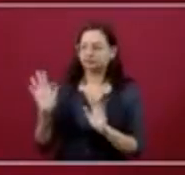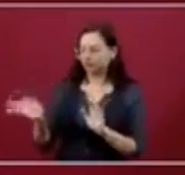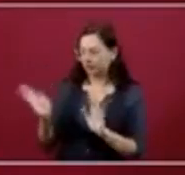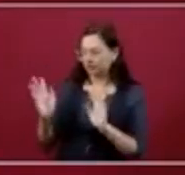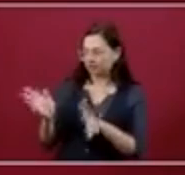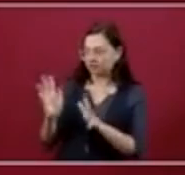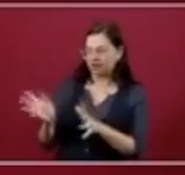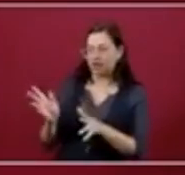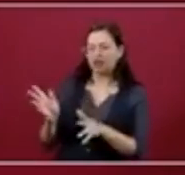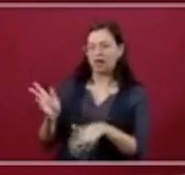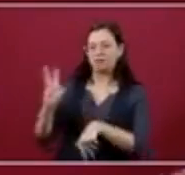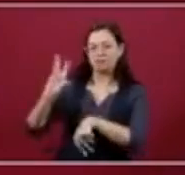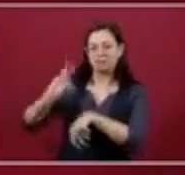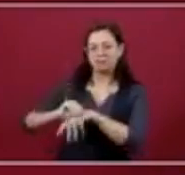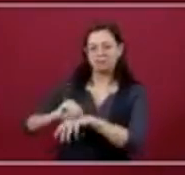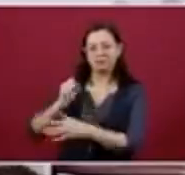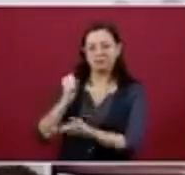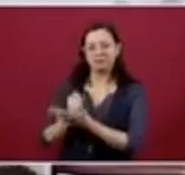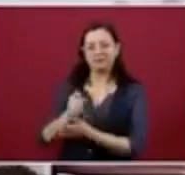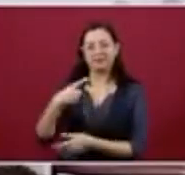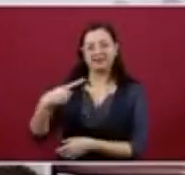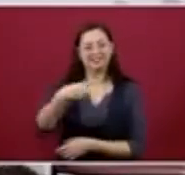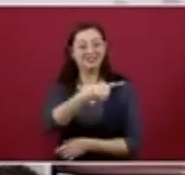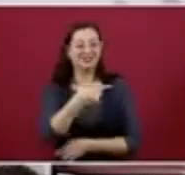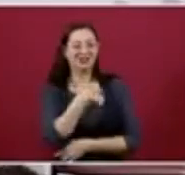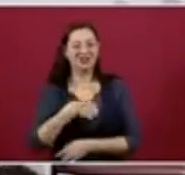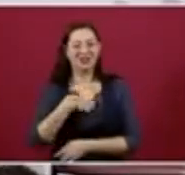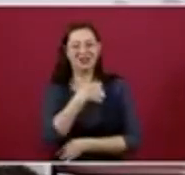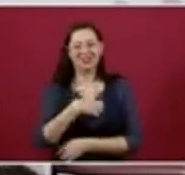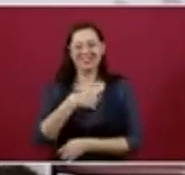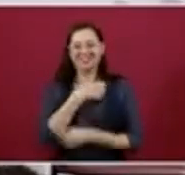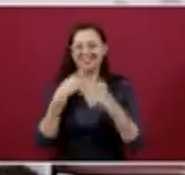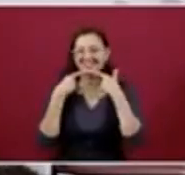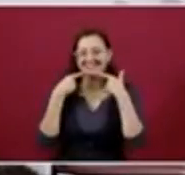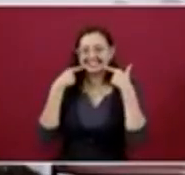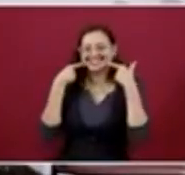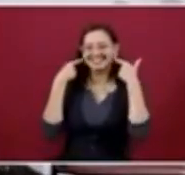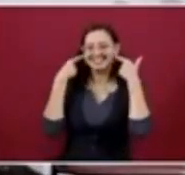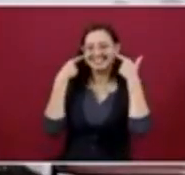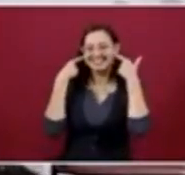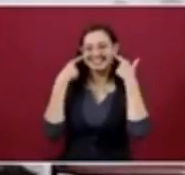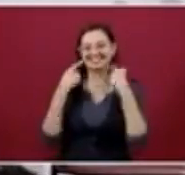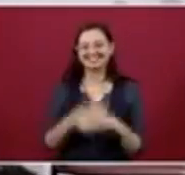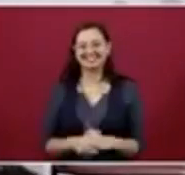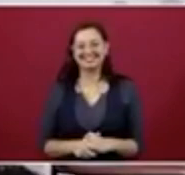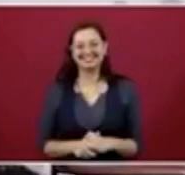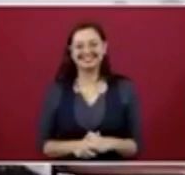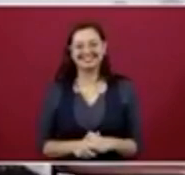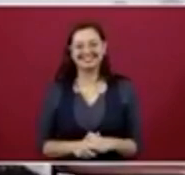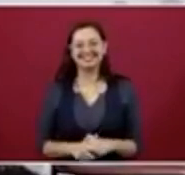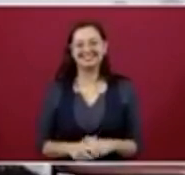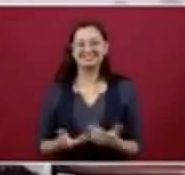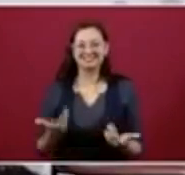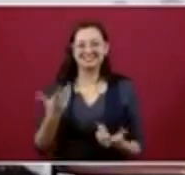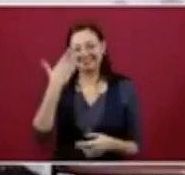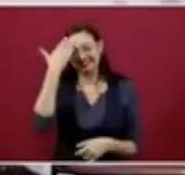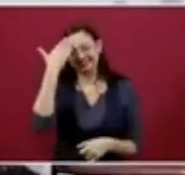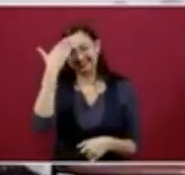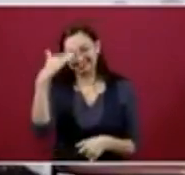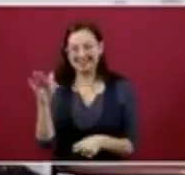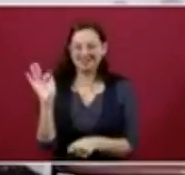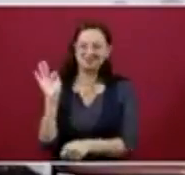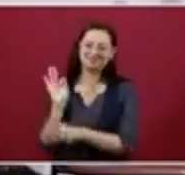autorización. Se pone contento. Por eso me estaba yo riendo, porque tiene el respaldo